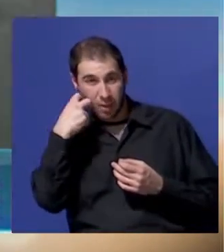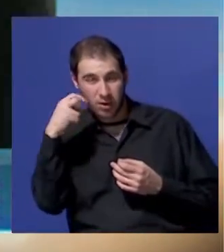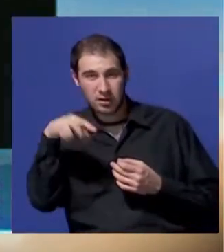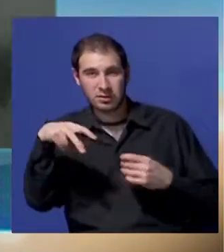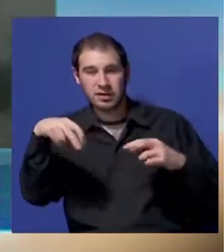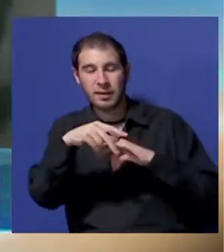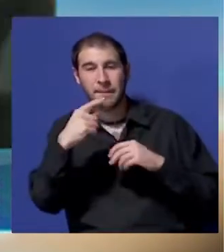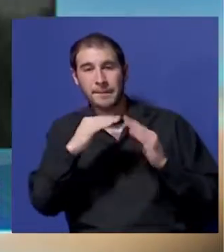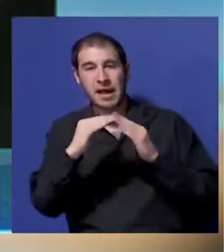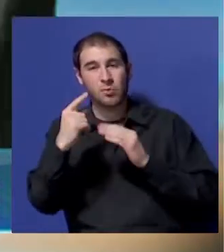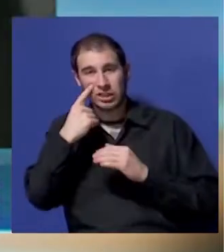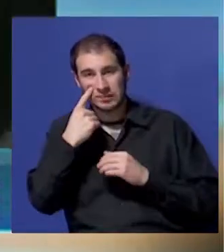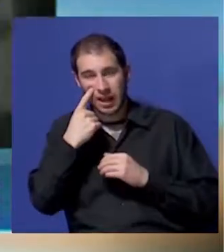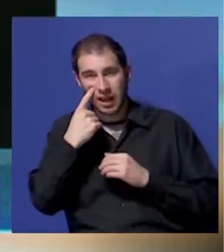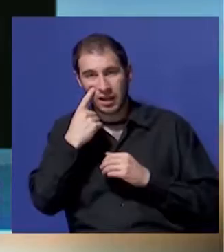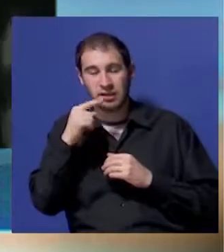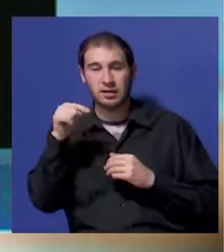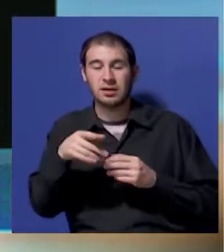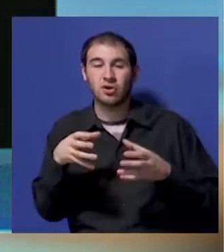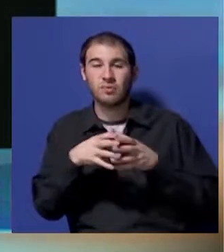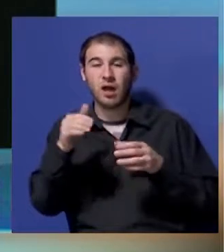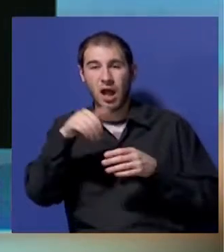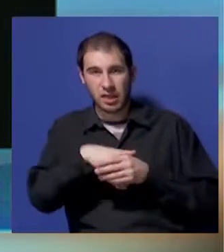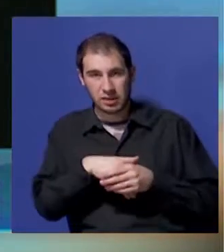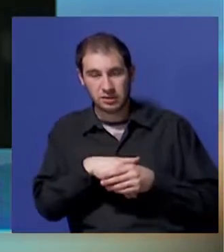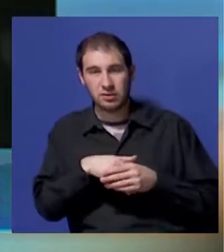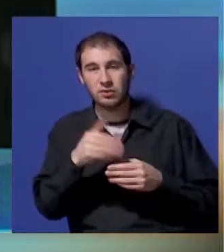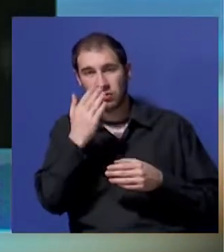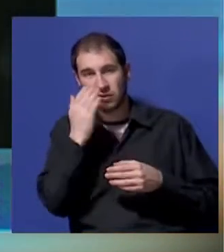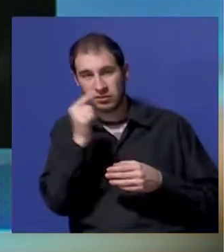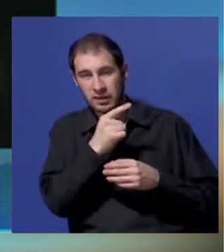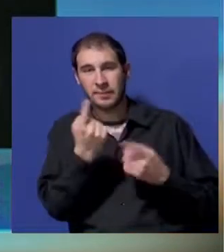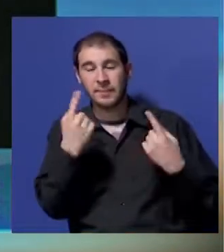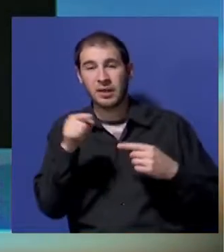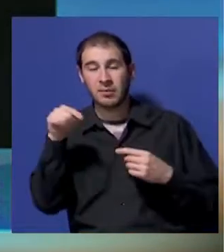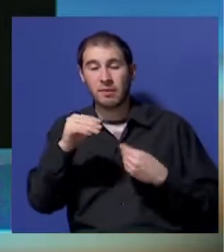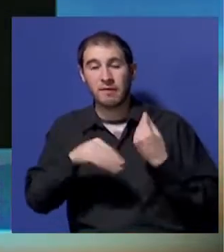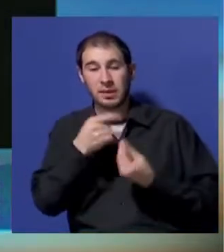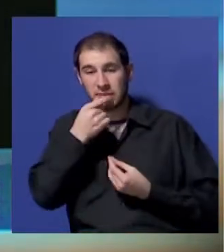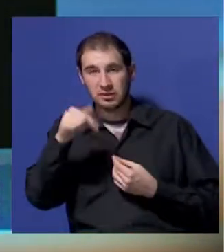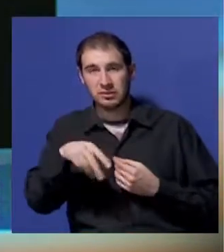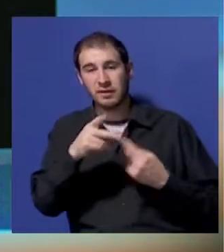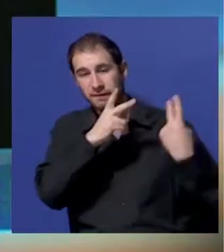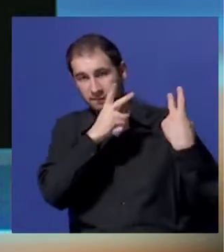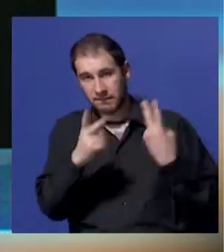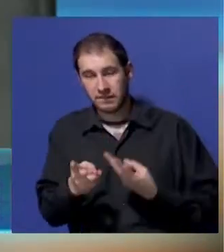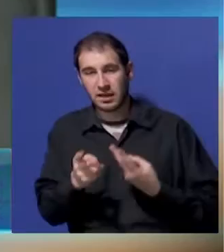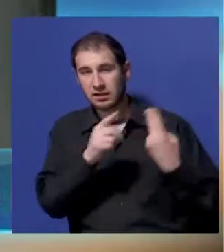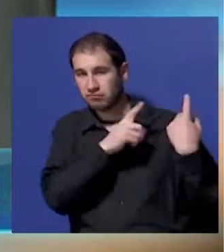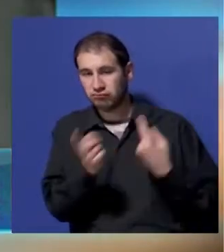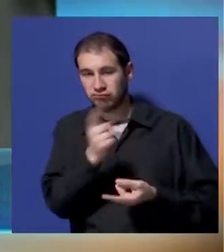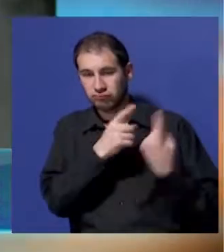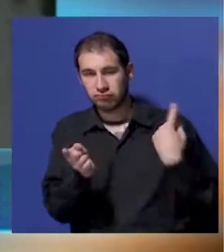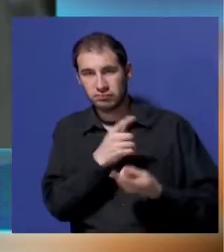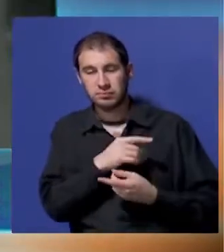caminando por el barrio municipal, era miembro de la patota que había actuado en Córdoba, pero como él tenía su familia en Mendoza, viajaba muy seguido.